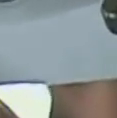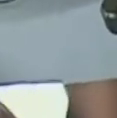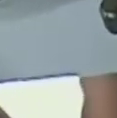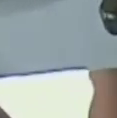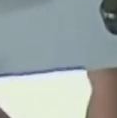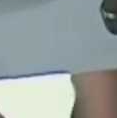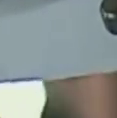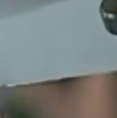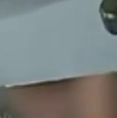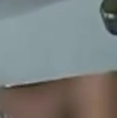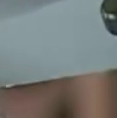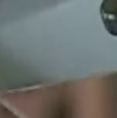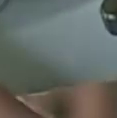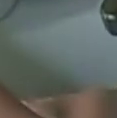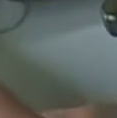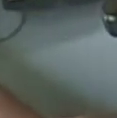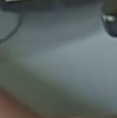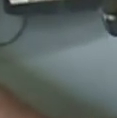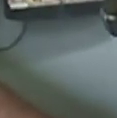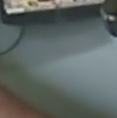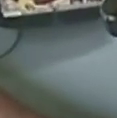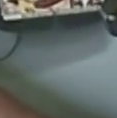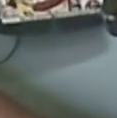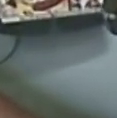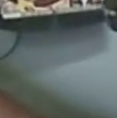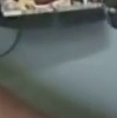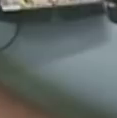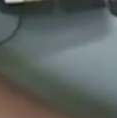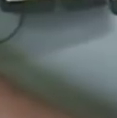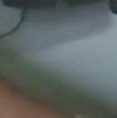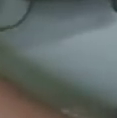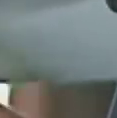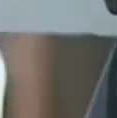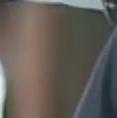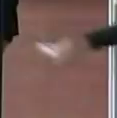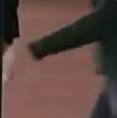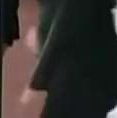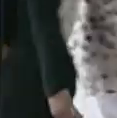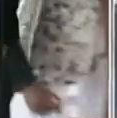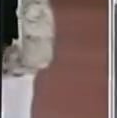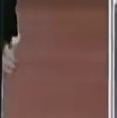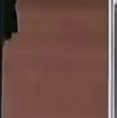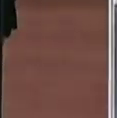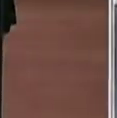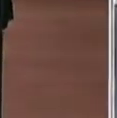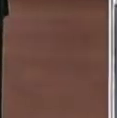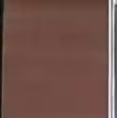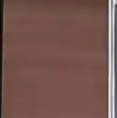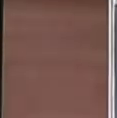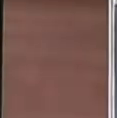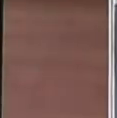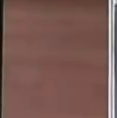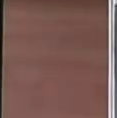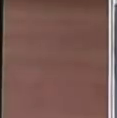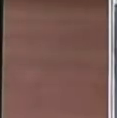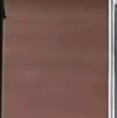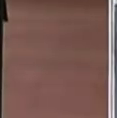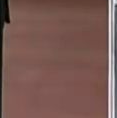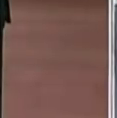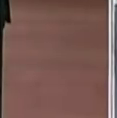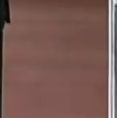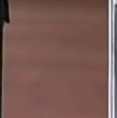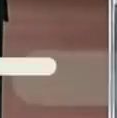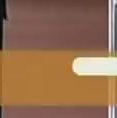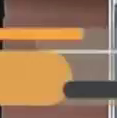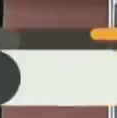psicólogo. Y aquí está Globovisión cubriendo noticias deportivas. En el mismo momento en que